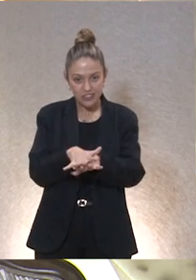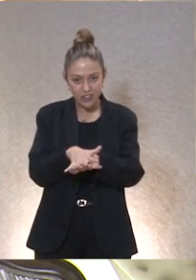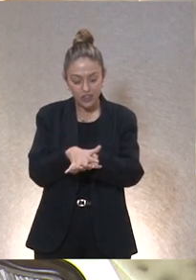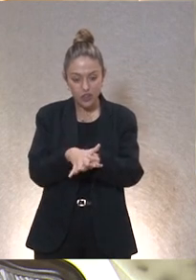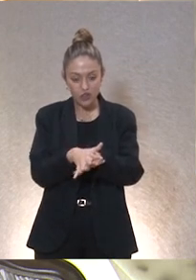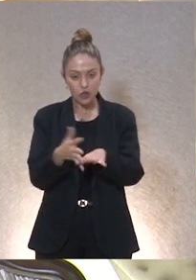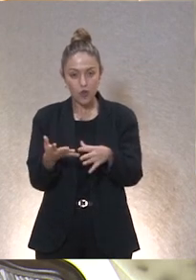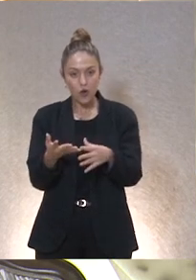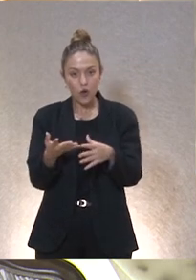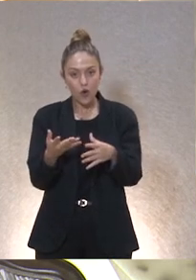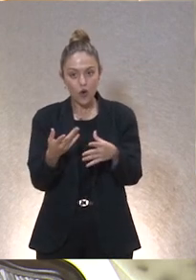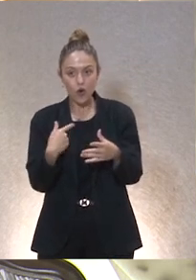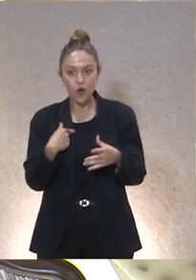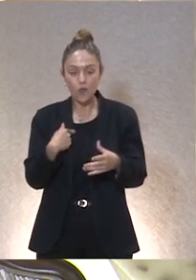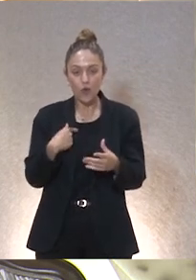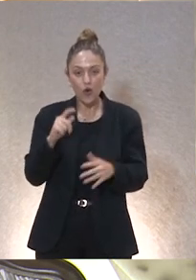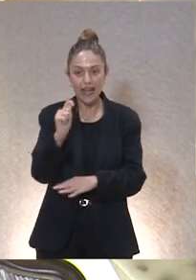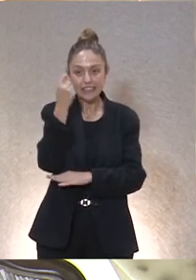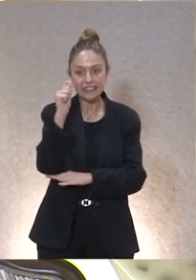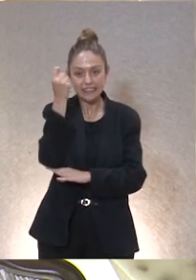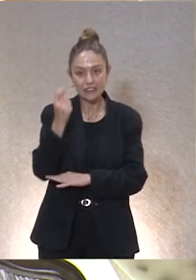Editores con poco éxito